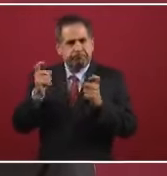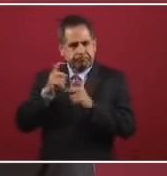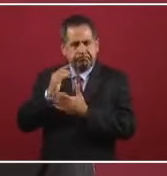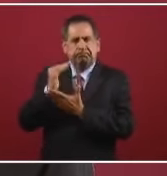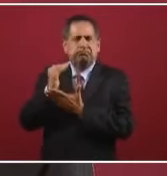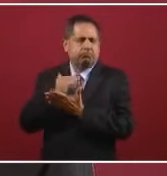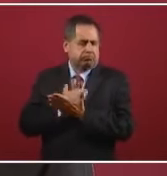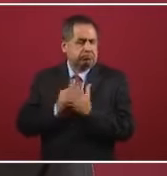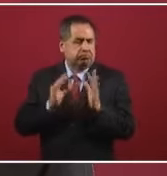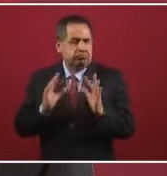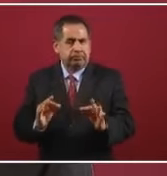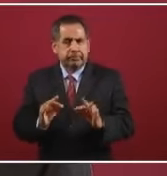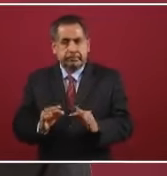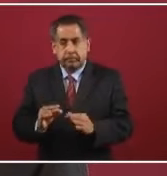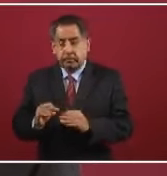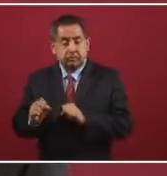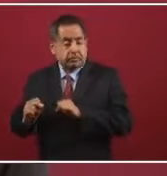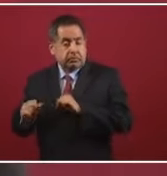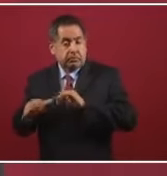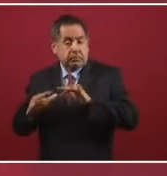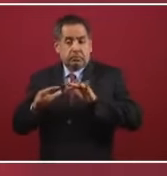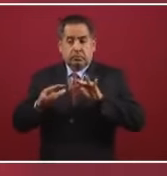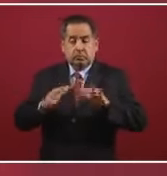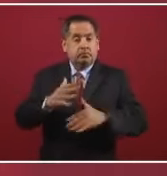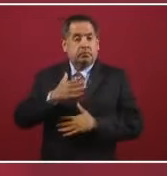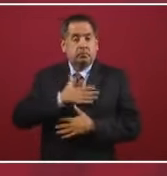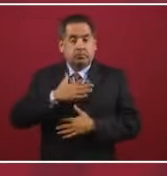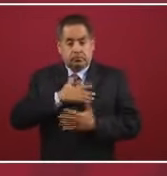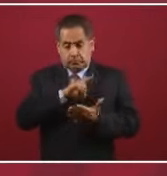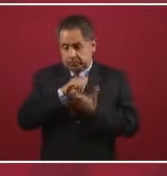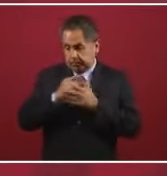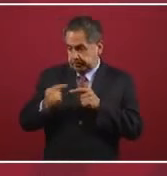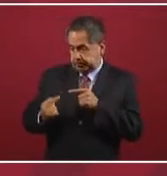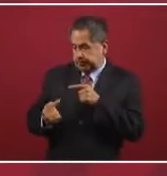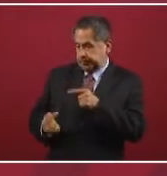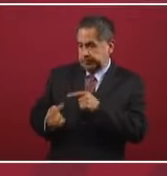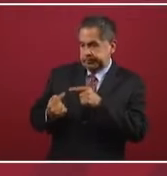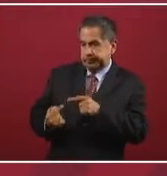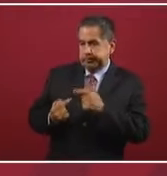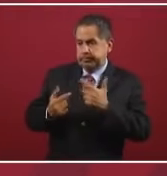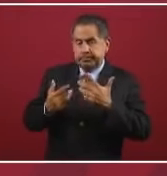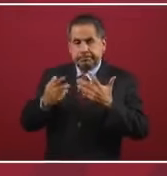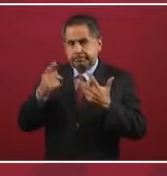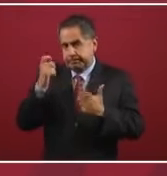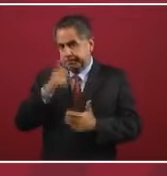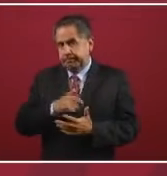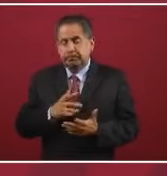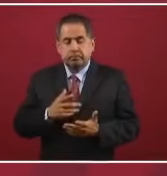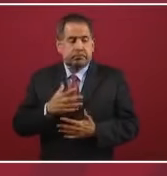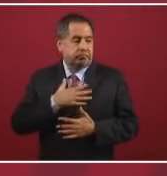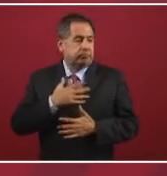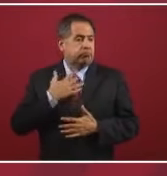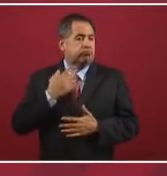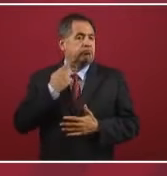y que ponía en tensión nuestras normas legales y nuestra propia